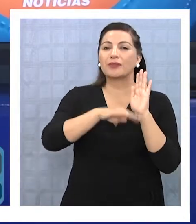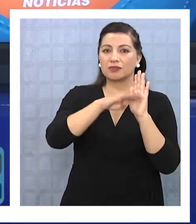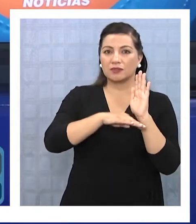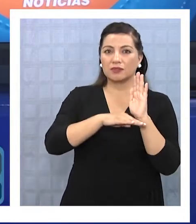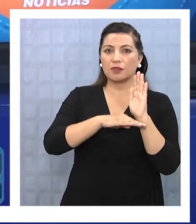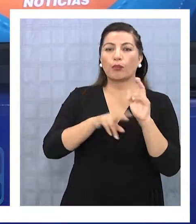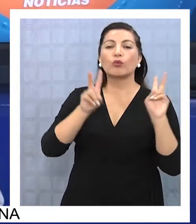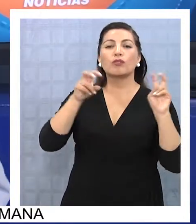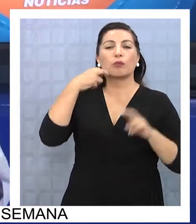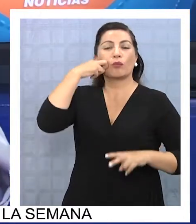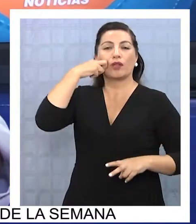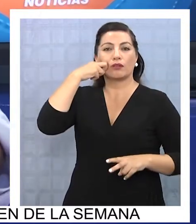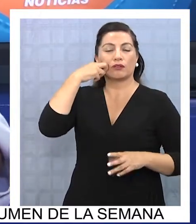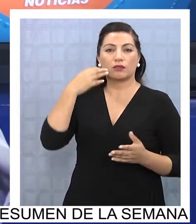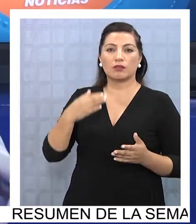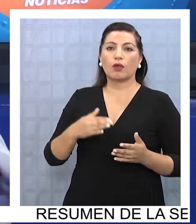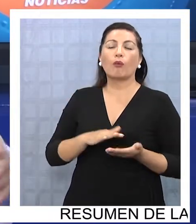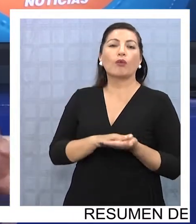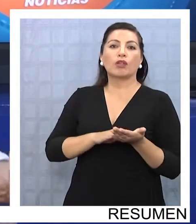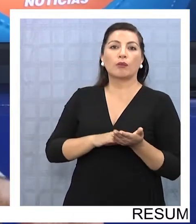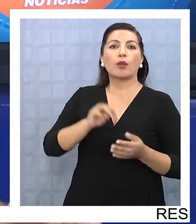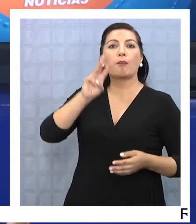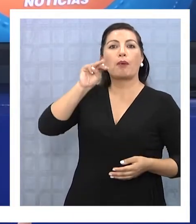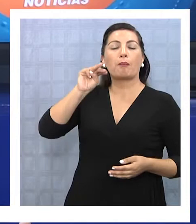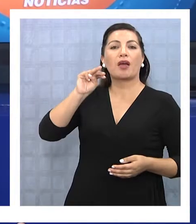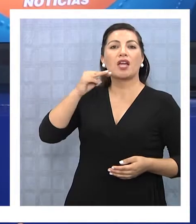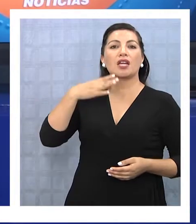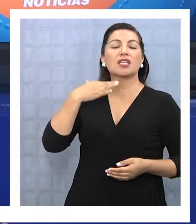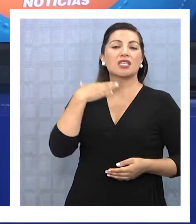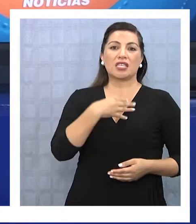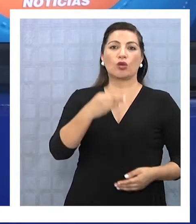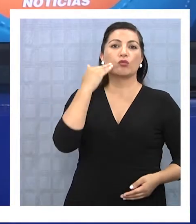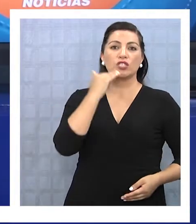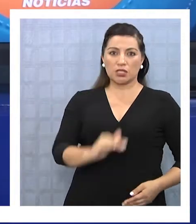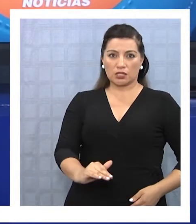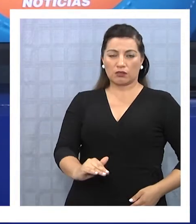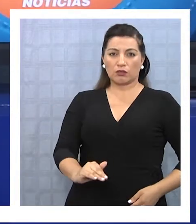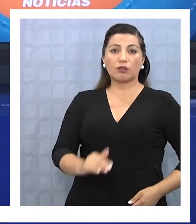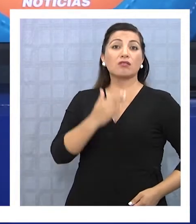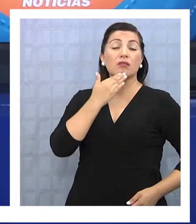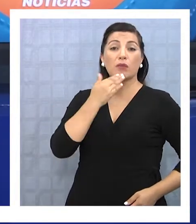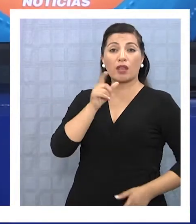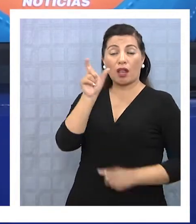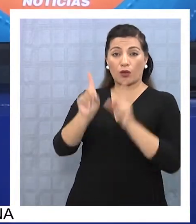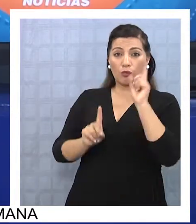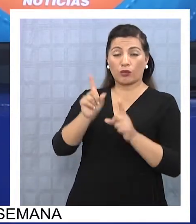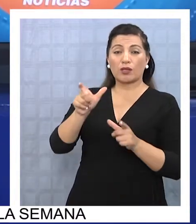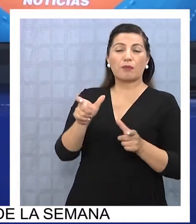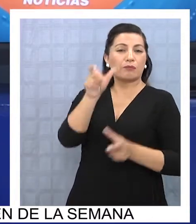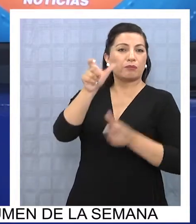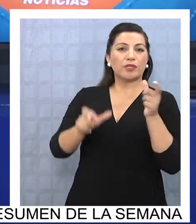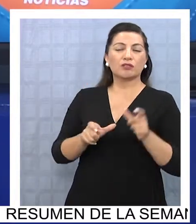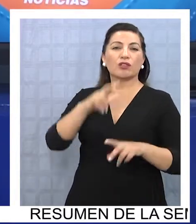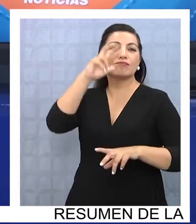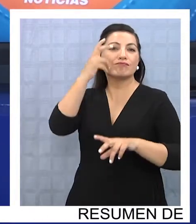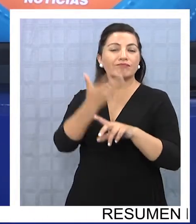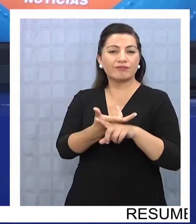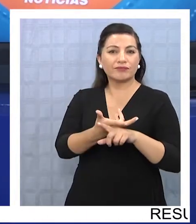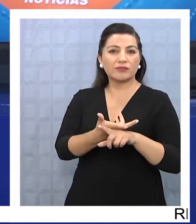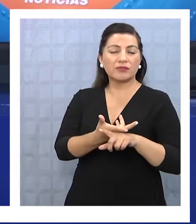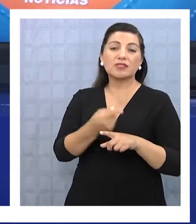razones humanitarias. Por ejemplo, madres de hijos pequeños o muchas personas que habían cometido delitos en Chile que